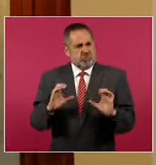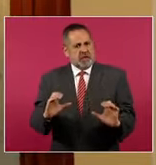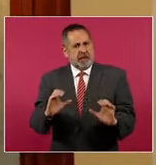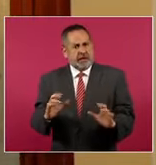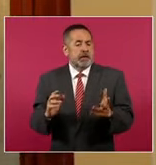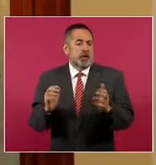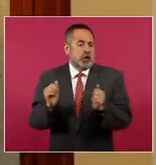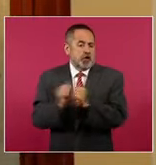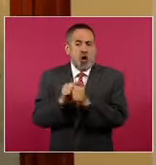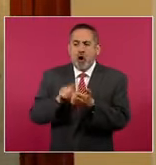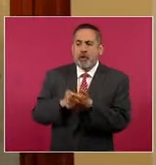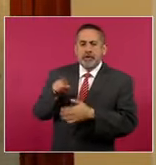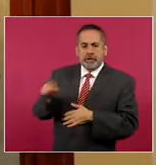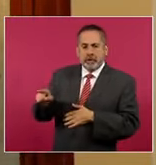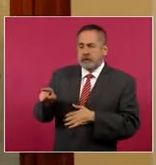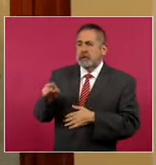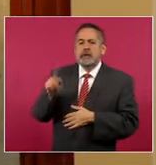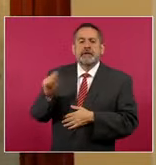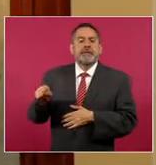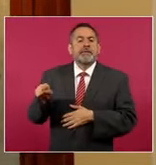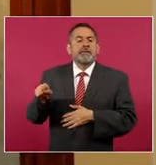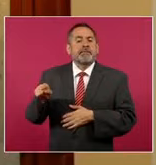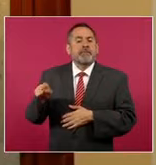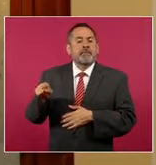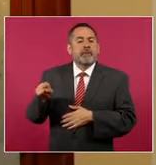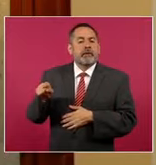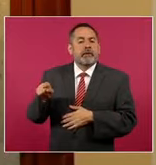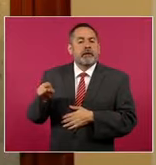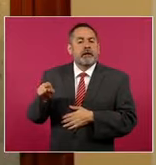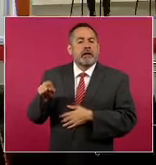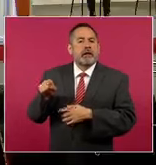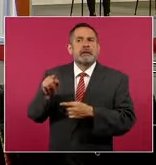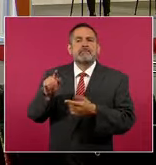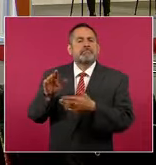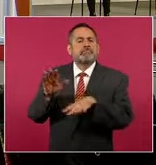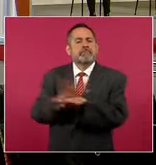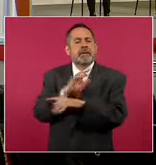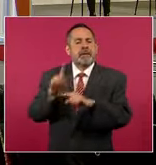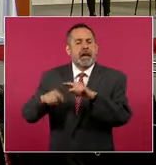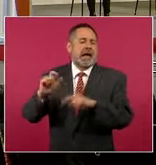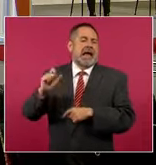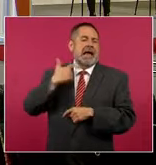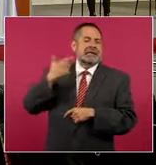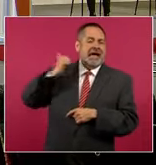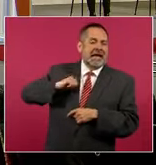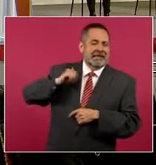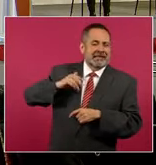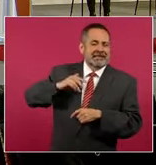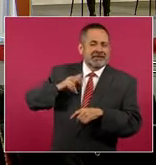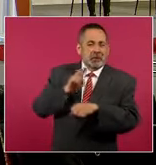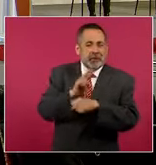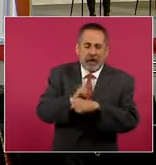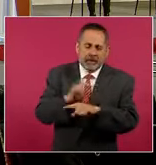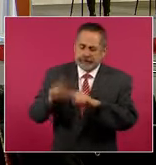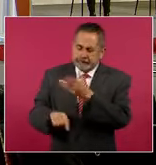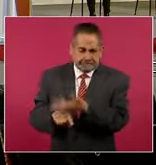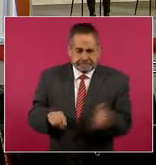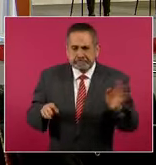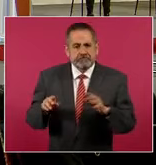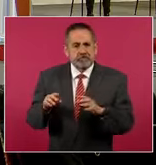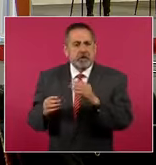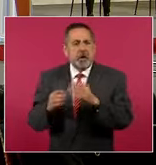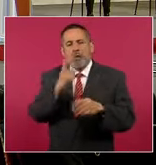a través de relevar al anterior de este organismo que se encargaba de la Policía